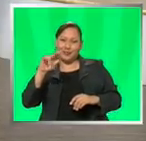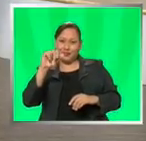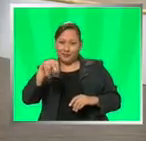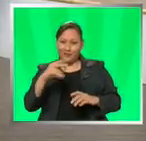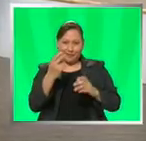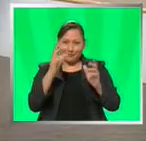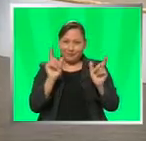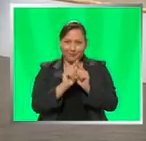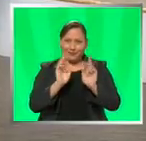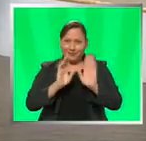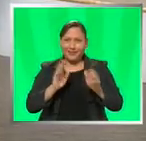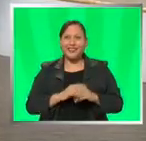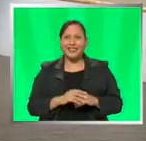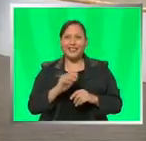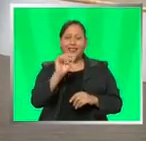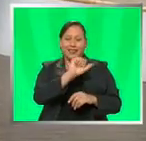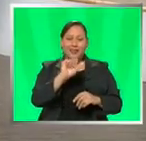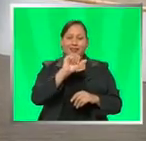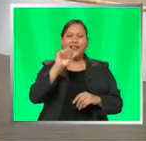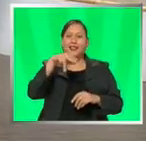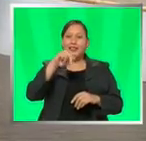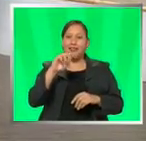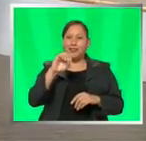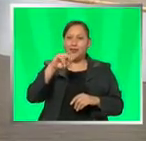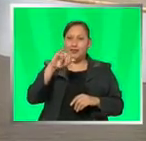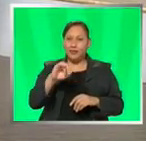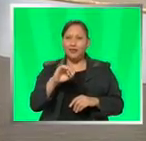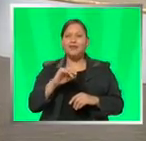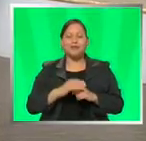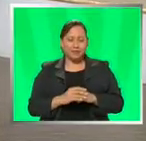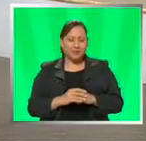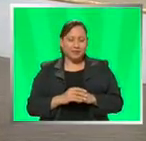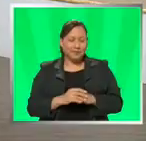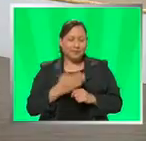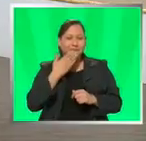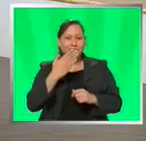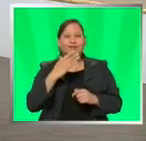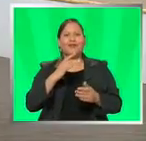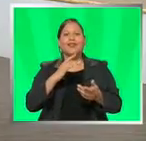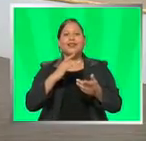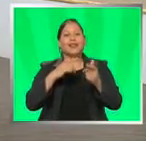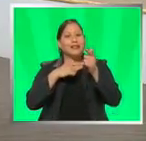así. Ahí los encuentran como @AntonioAire y desde luego Belcha Musical. Exacto. Muy bien,